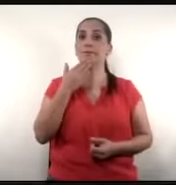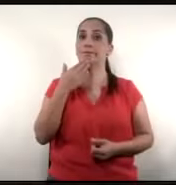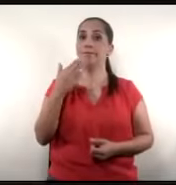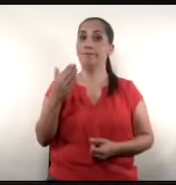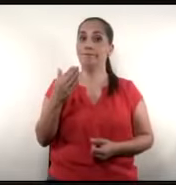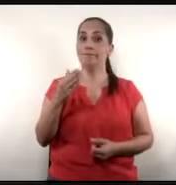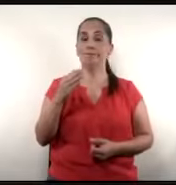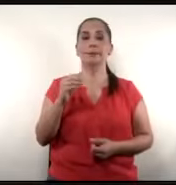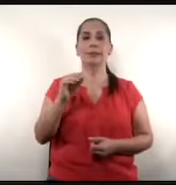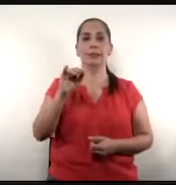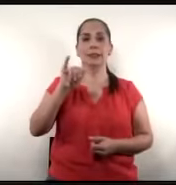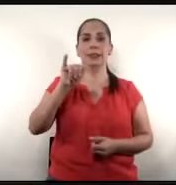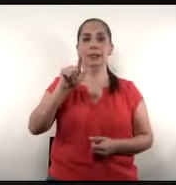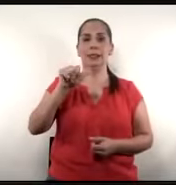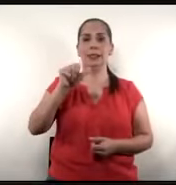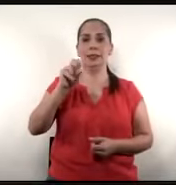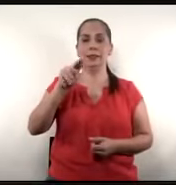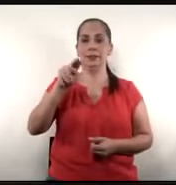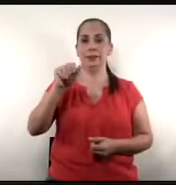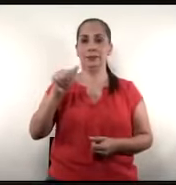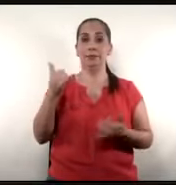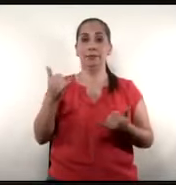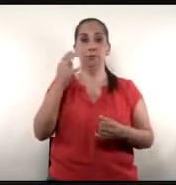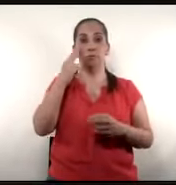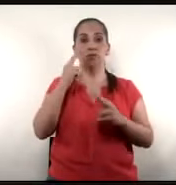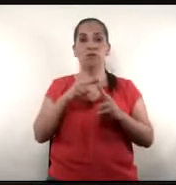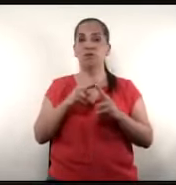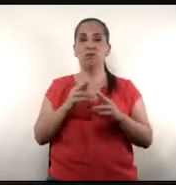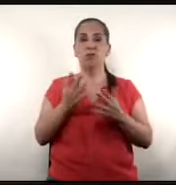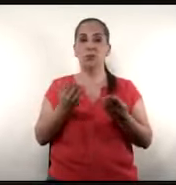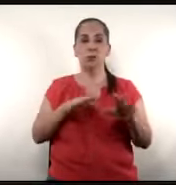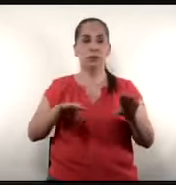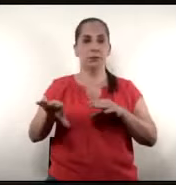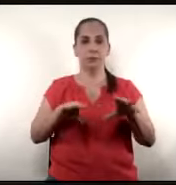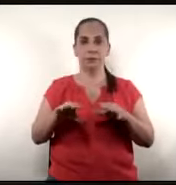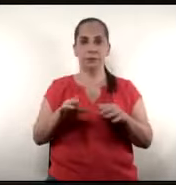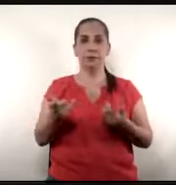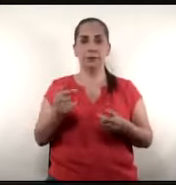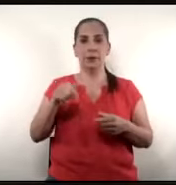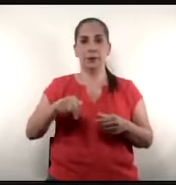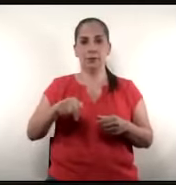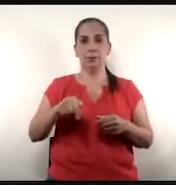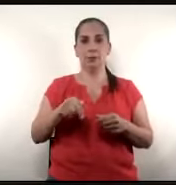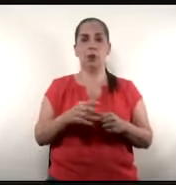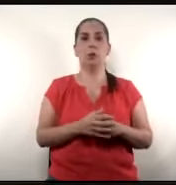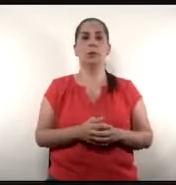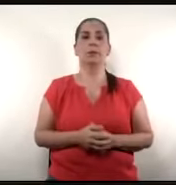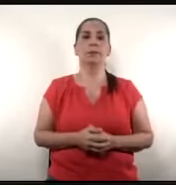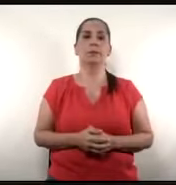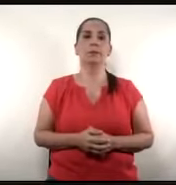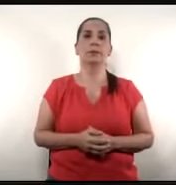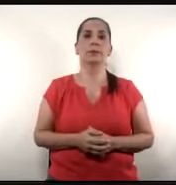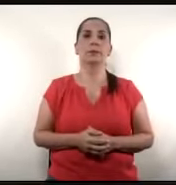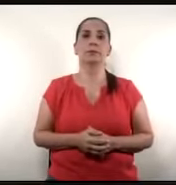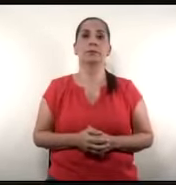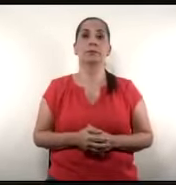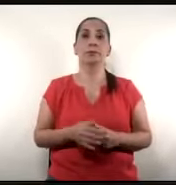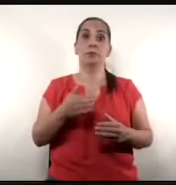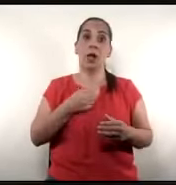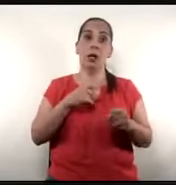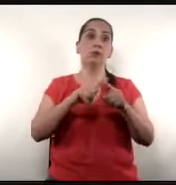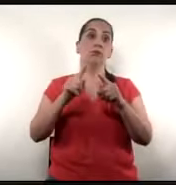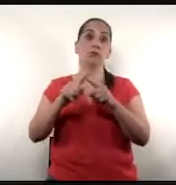Gracias, doña Ileana. Y bueno, ahora vamos a conocer cuál es la dinámica justamente que vamos a tener en esta actividad. Serán una serie